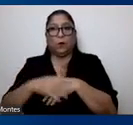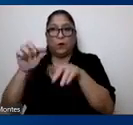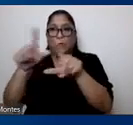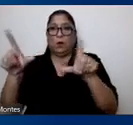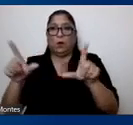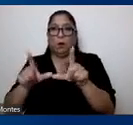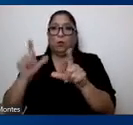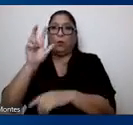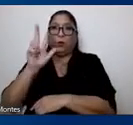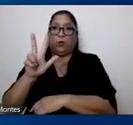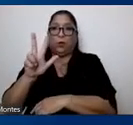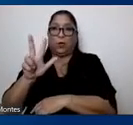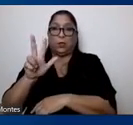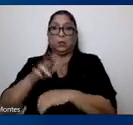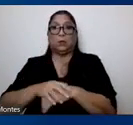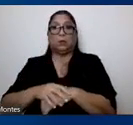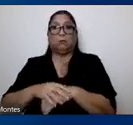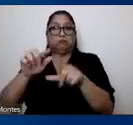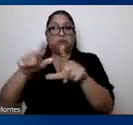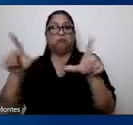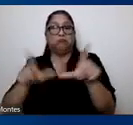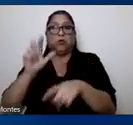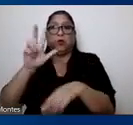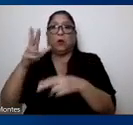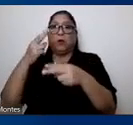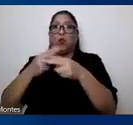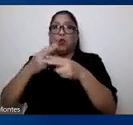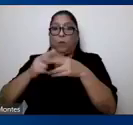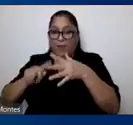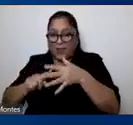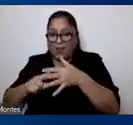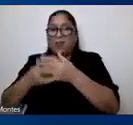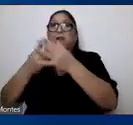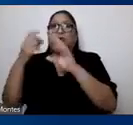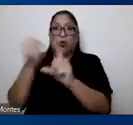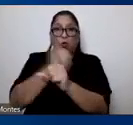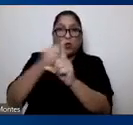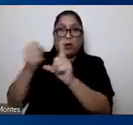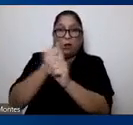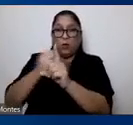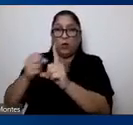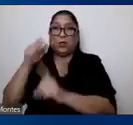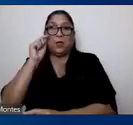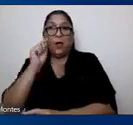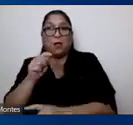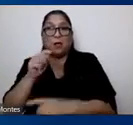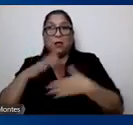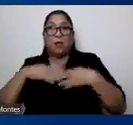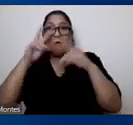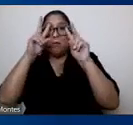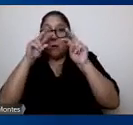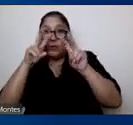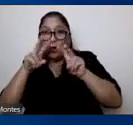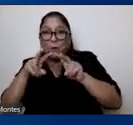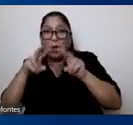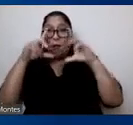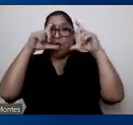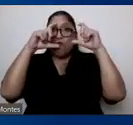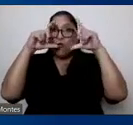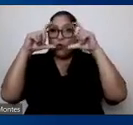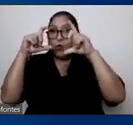número 13. La sala número 13 es llamada la sala del inicio de la violencia. Acá vamos a encontrar fotografías de